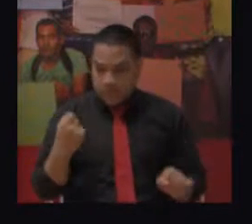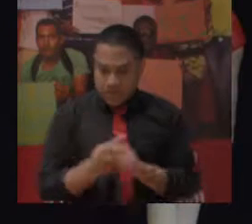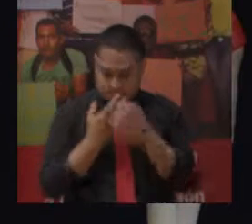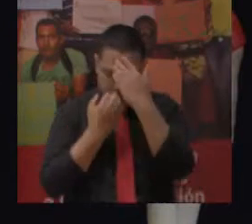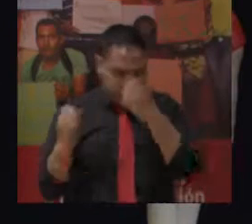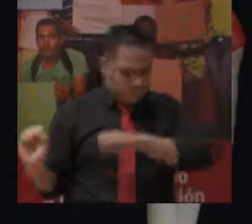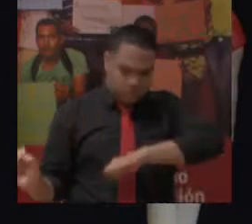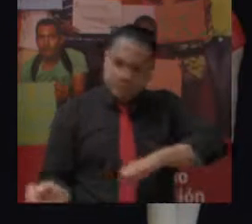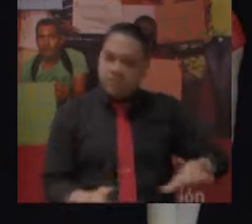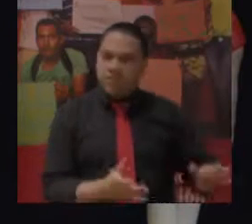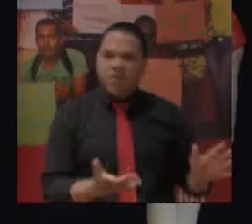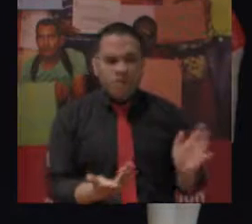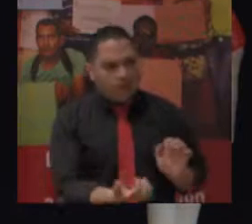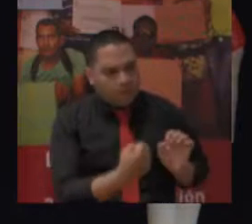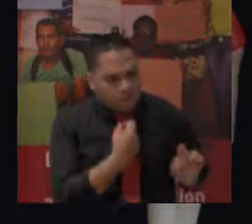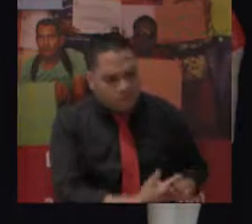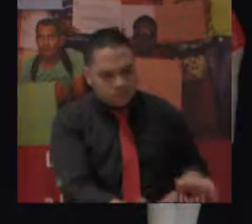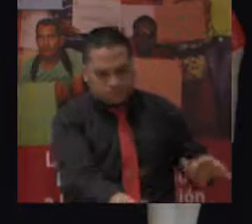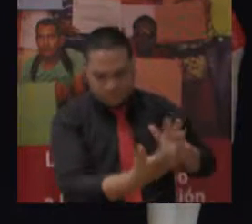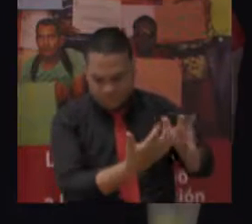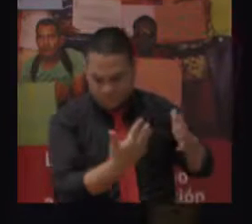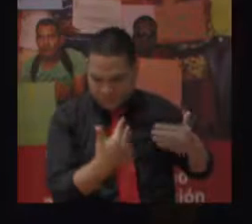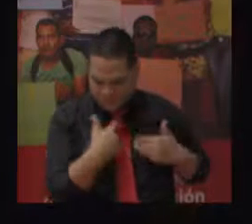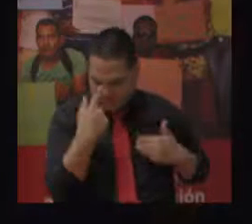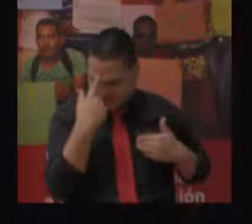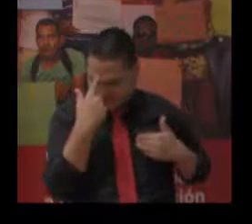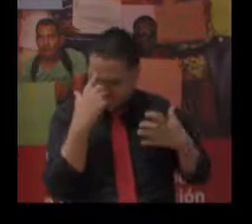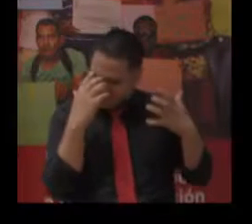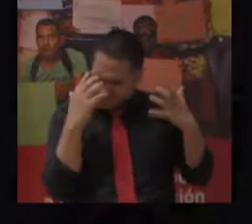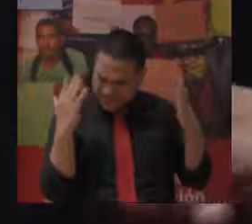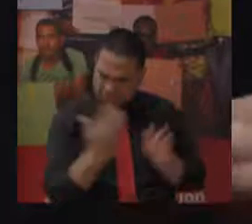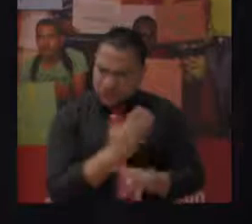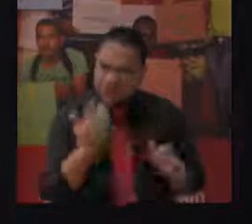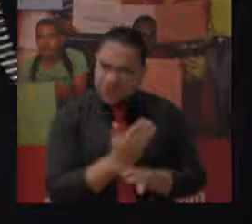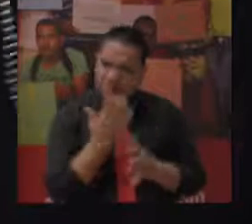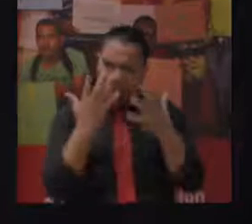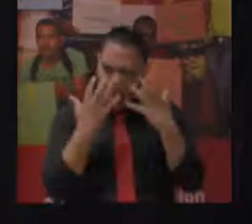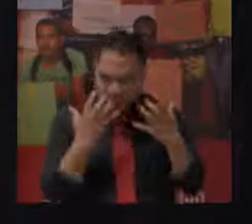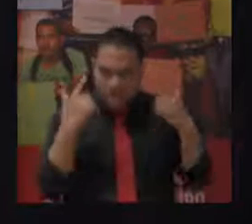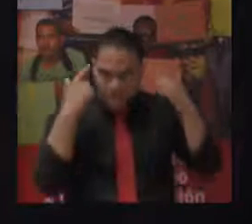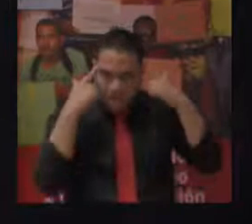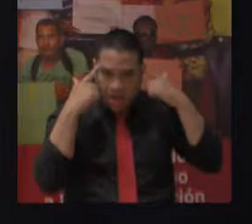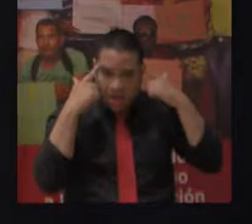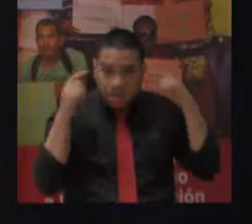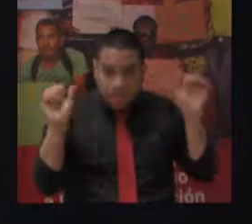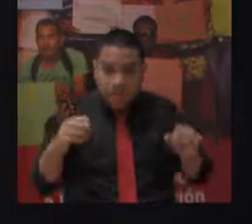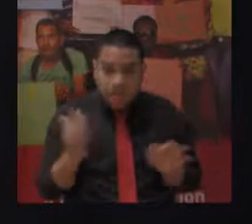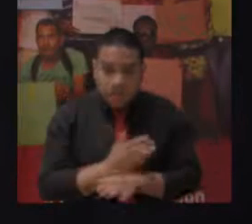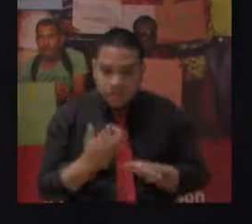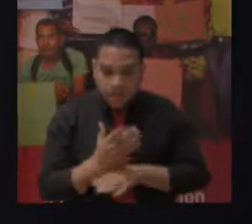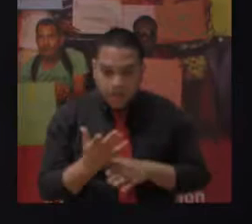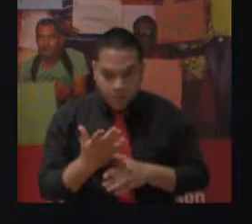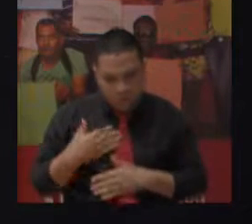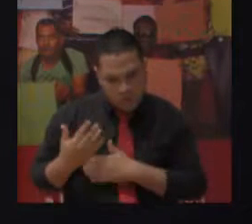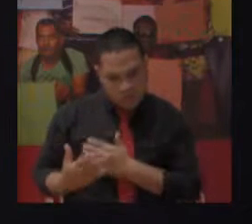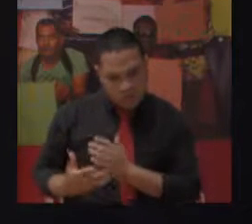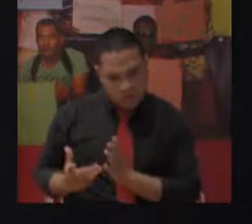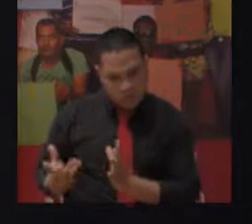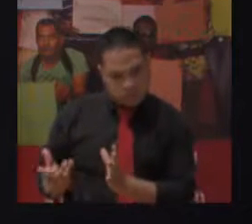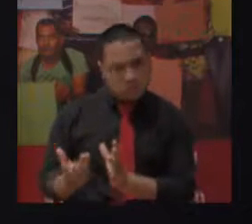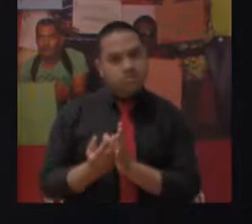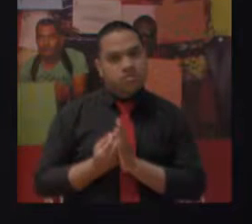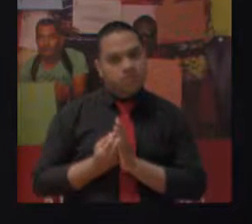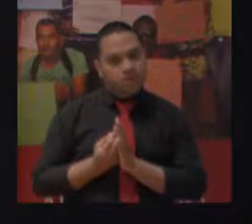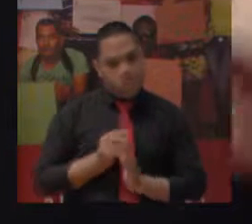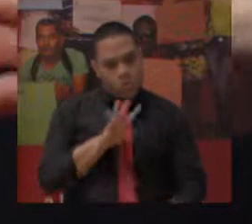desmovilizadas llegan de la guerra con algún tipo de afectación psicológica. Gracias al proceso de reintegración, el 93% de los